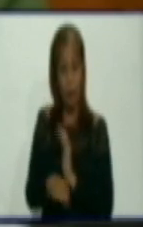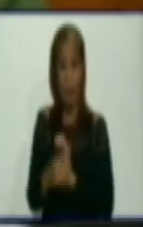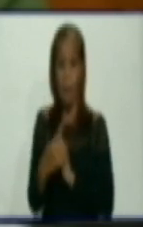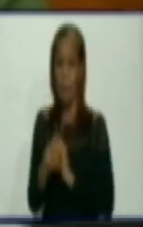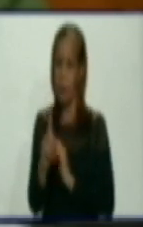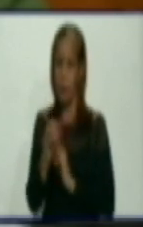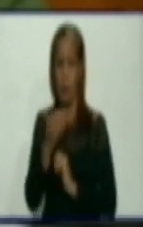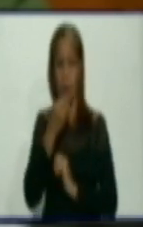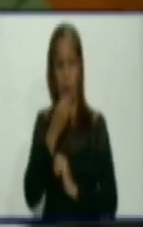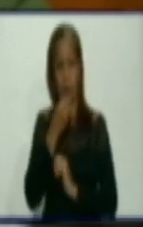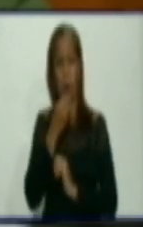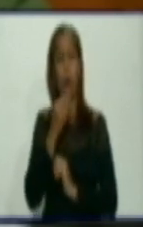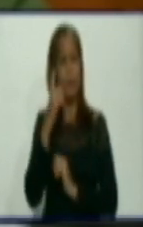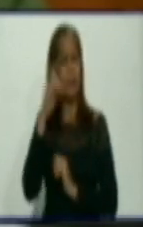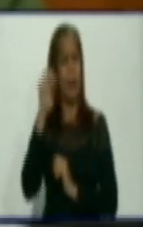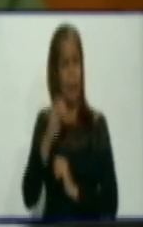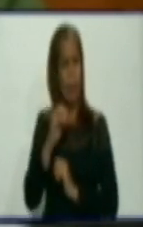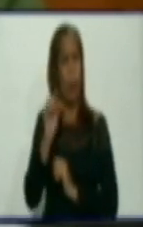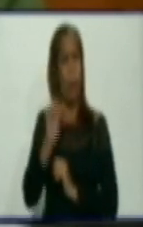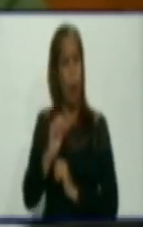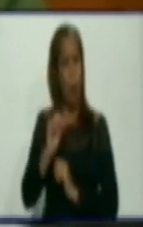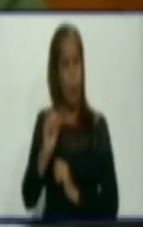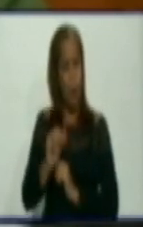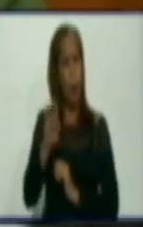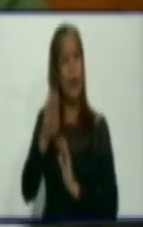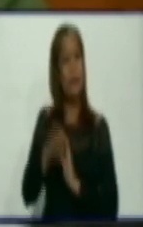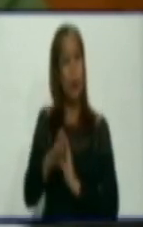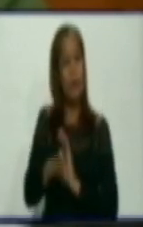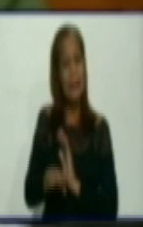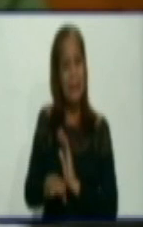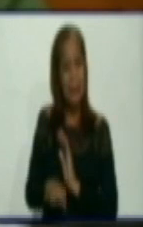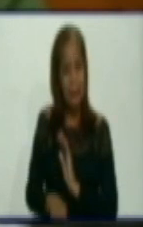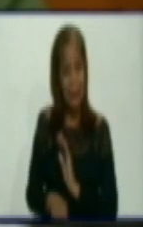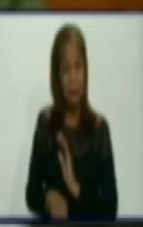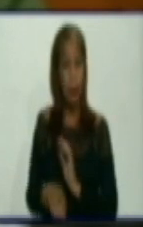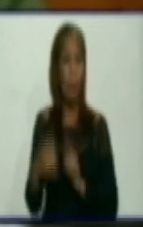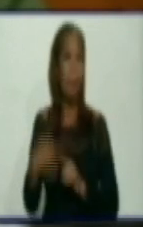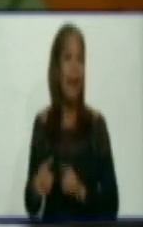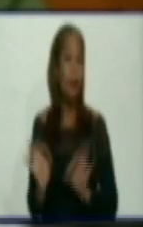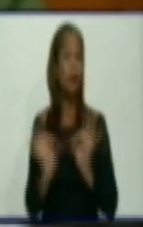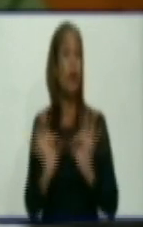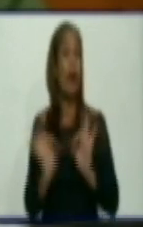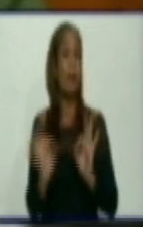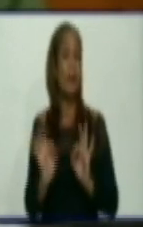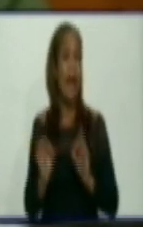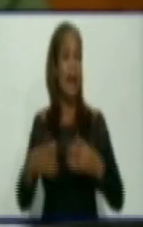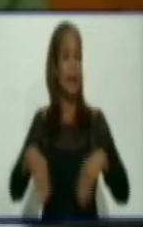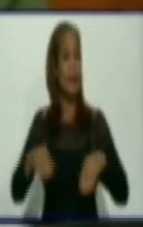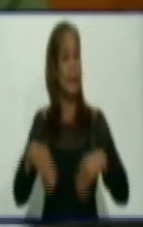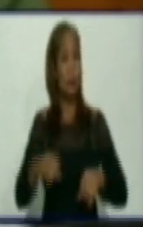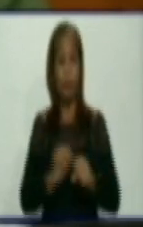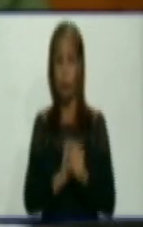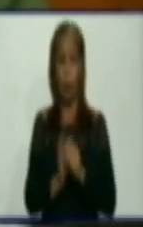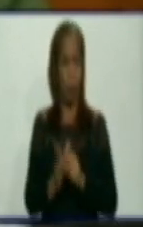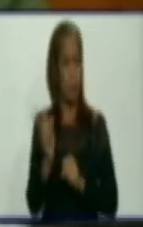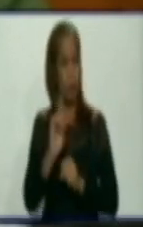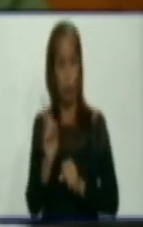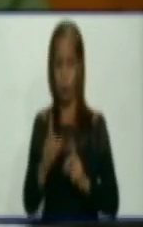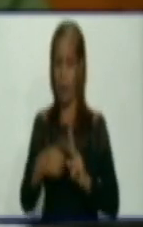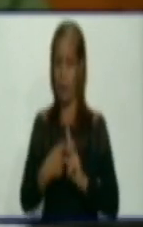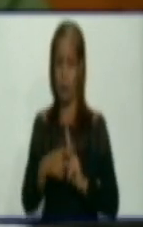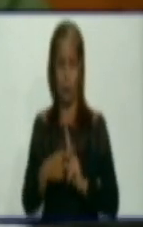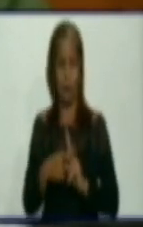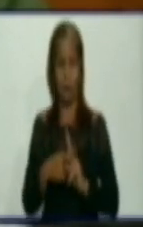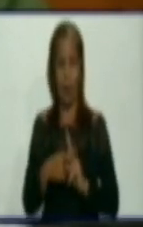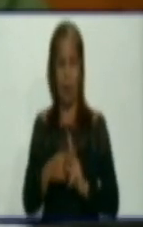ir descendiendo de manera paulatina, la situación no está resuelta. Y no está resuelta en Granma, y